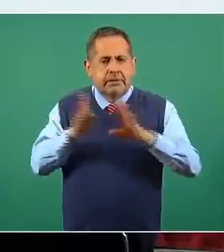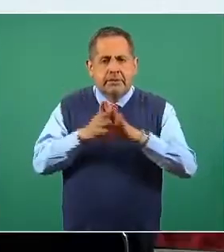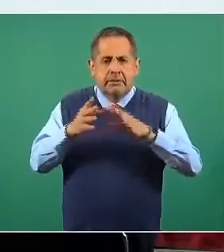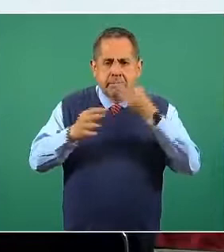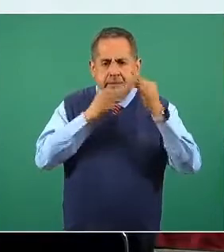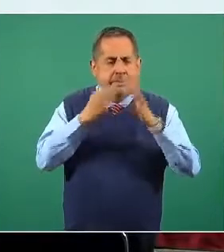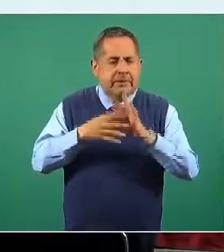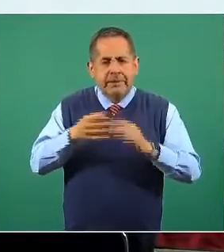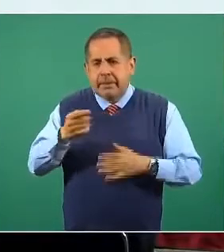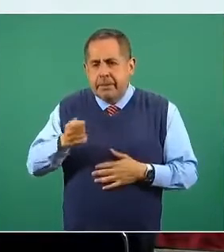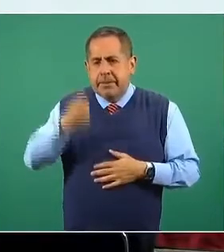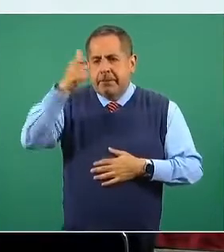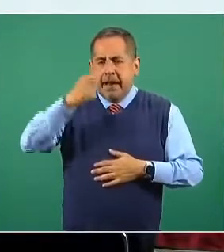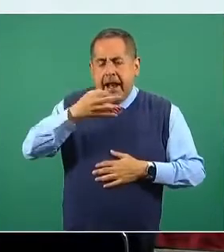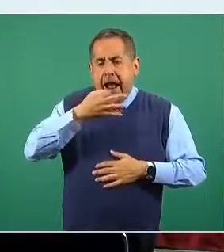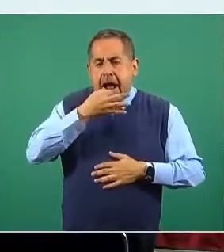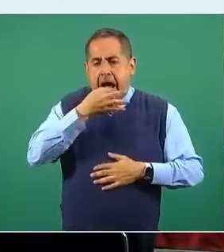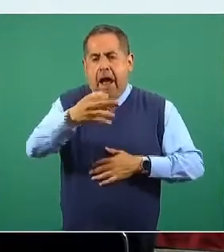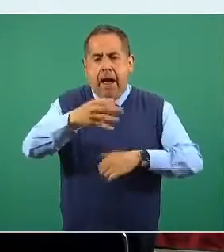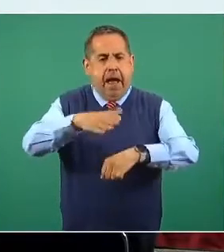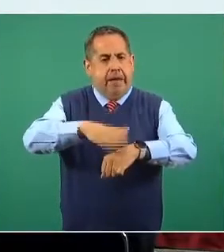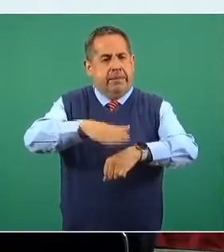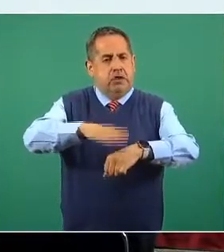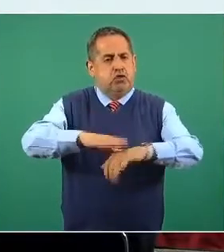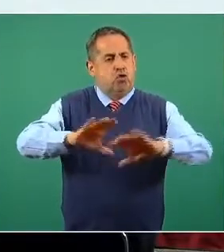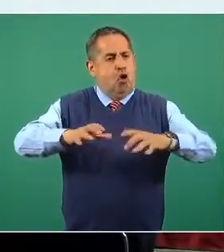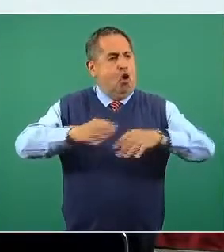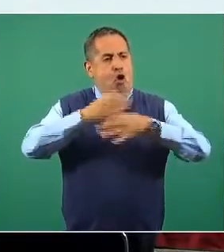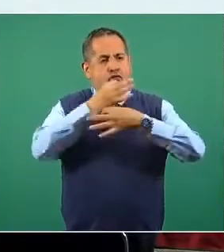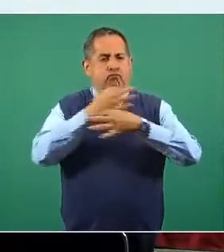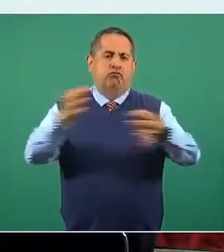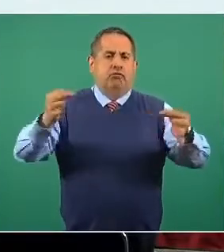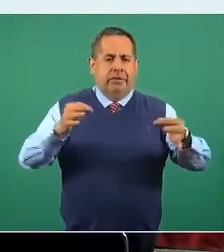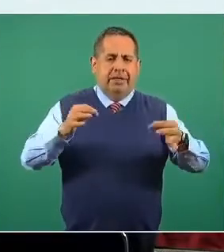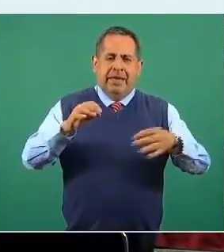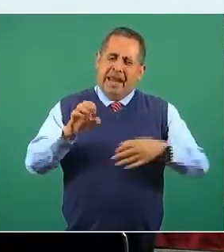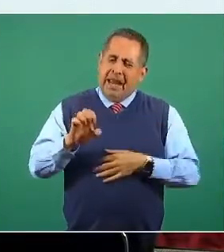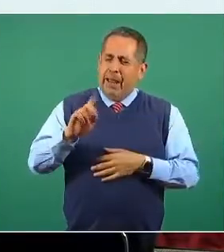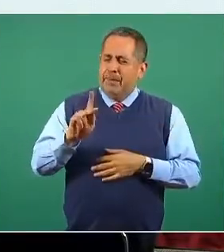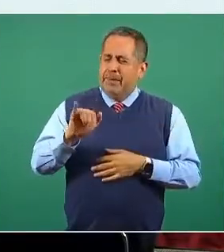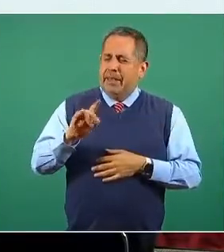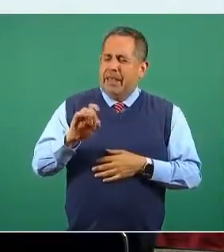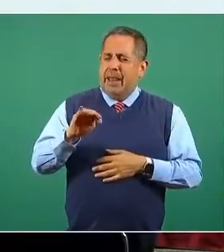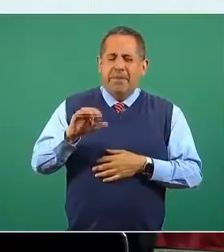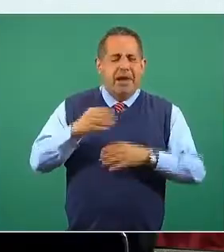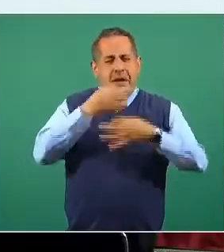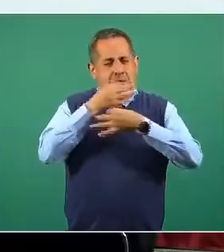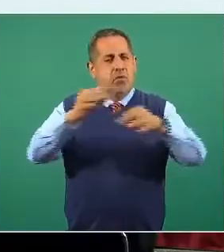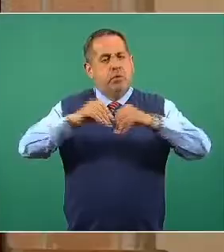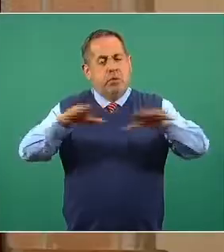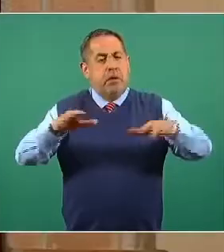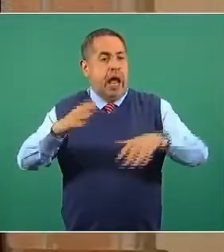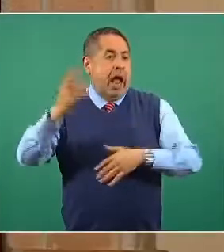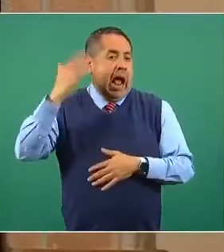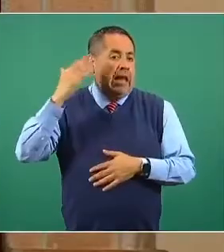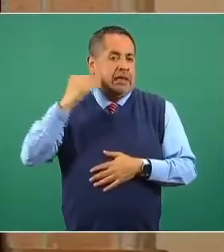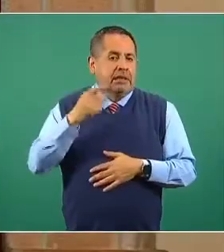emitir el primer aviso epidemiológico de lo que en su momento se catalogaba todavía